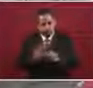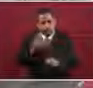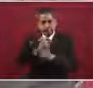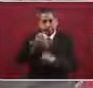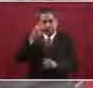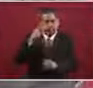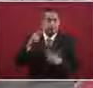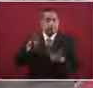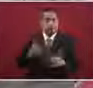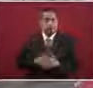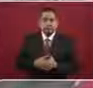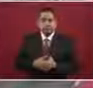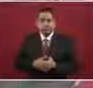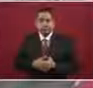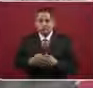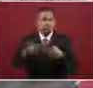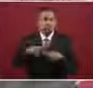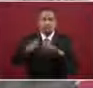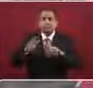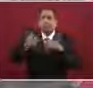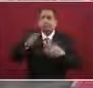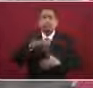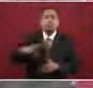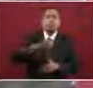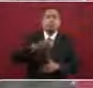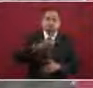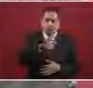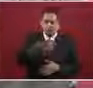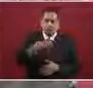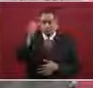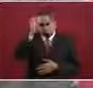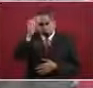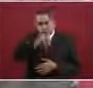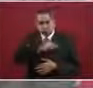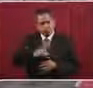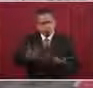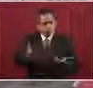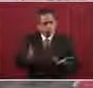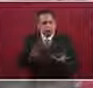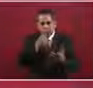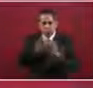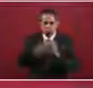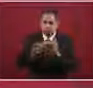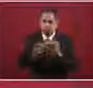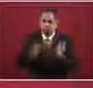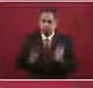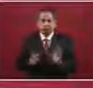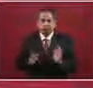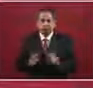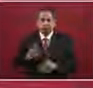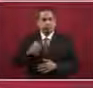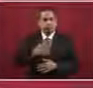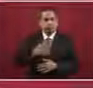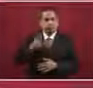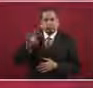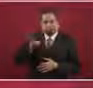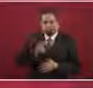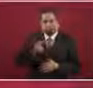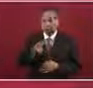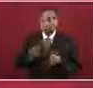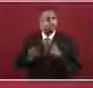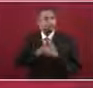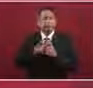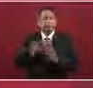que el ciudadano tenga esa posibilidad, decir, yo necesito que se